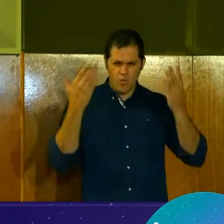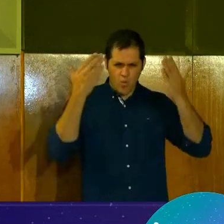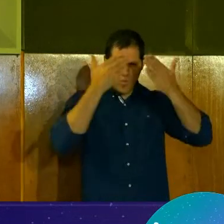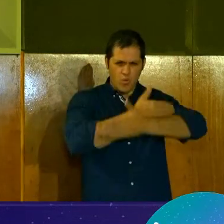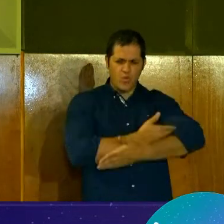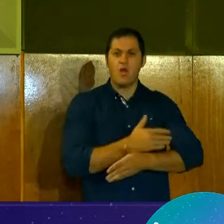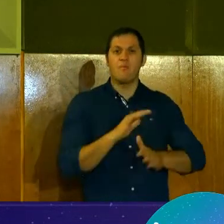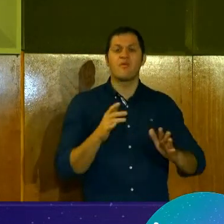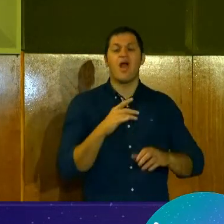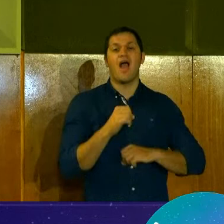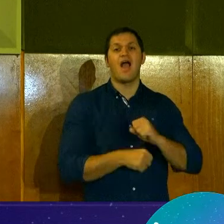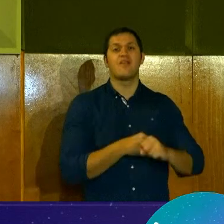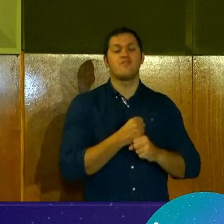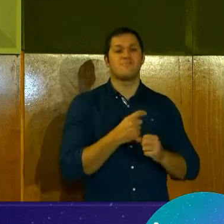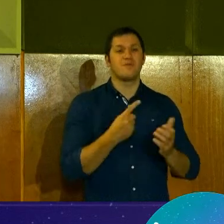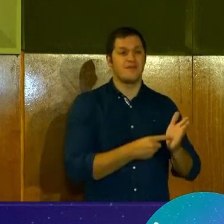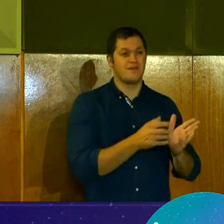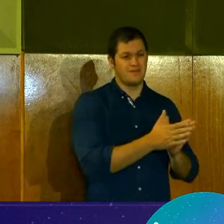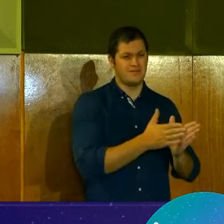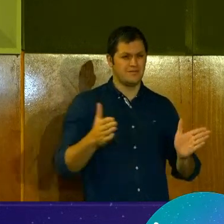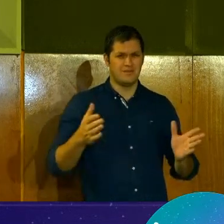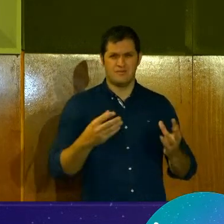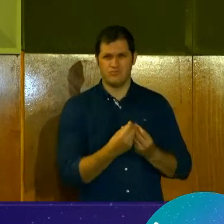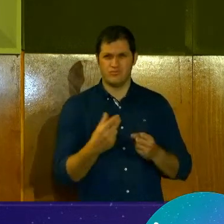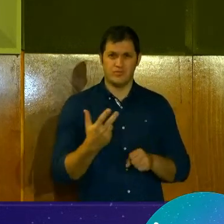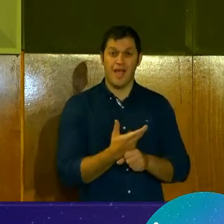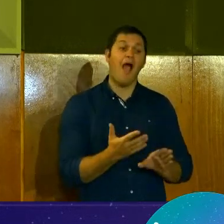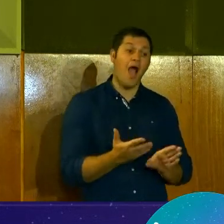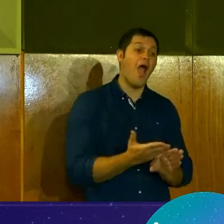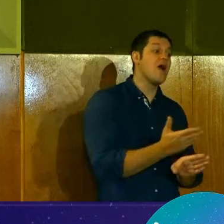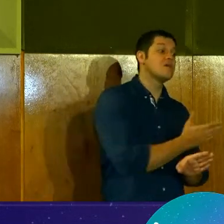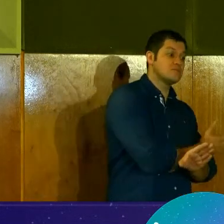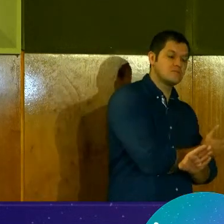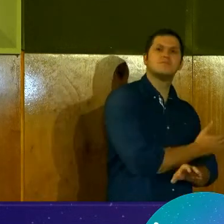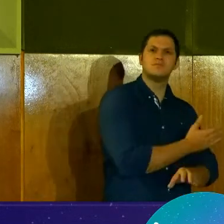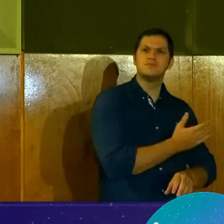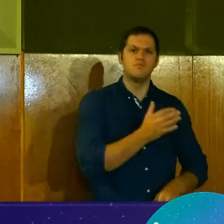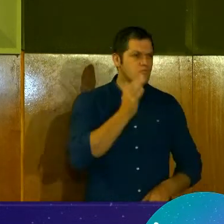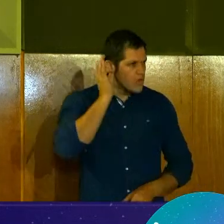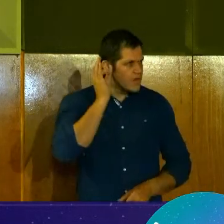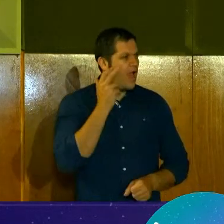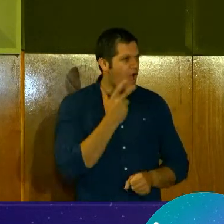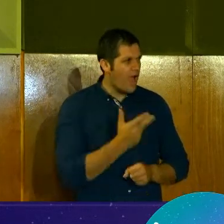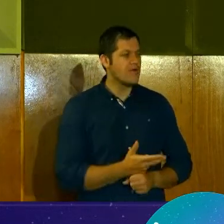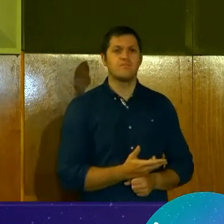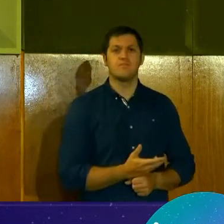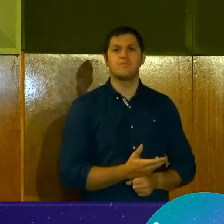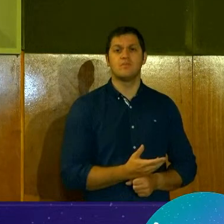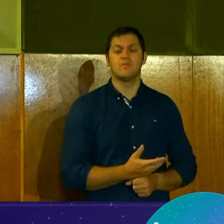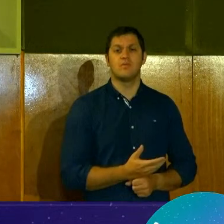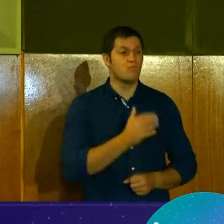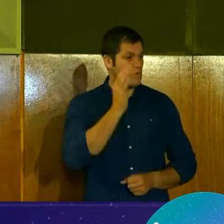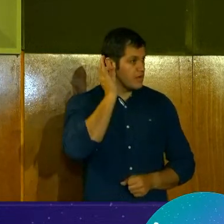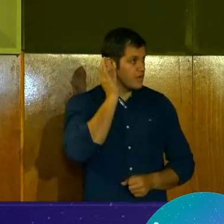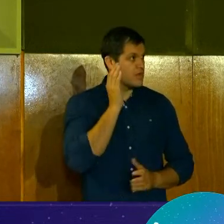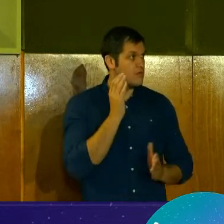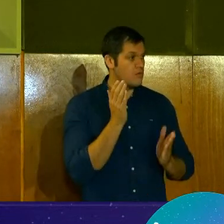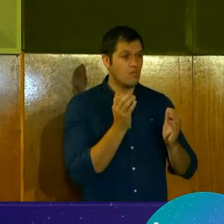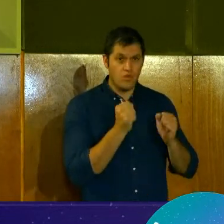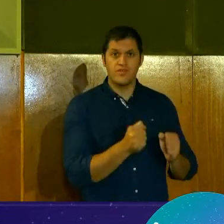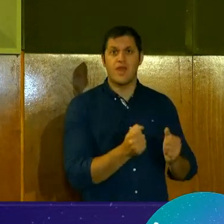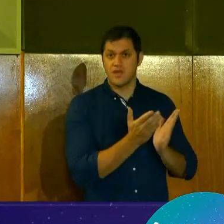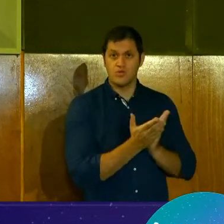información de generación en generación yo creo que hubo una época muy oscura que es la época como alrededor de la